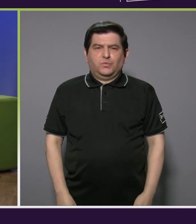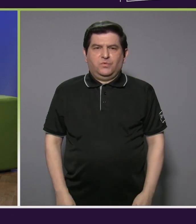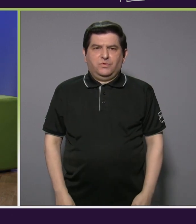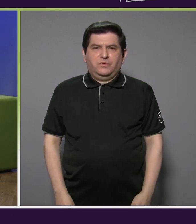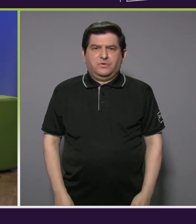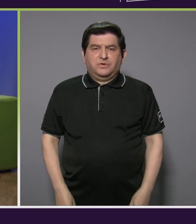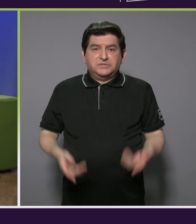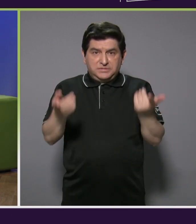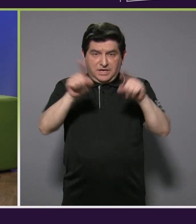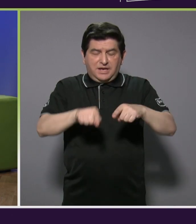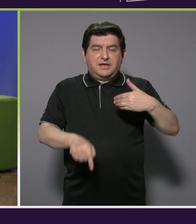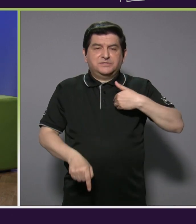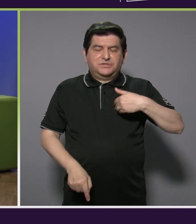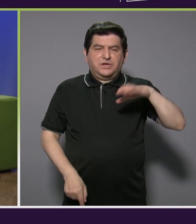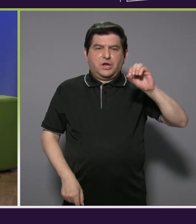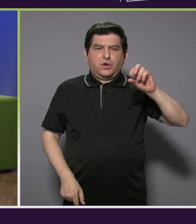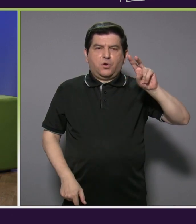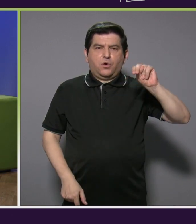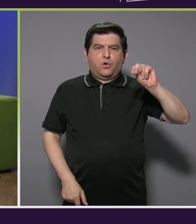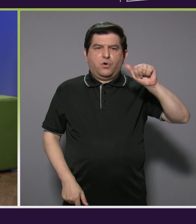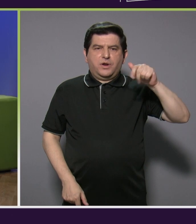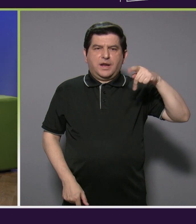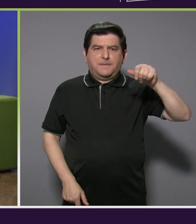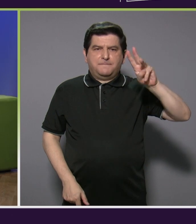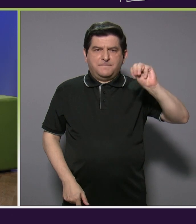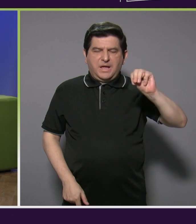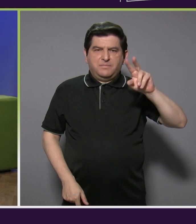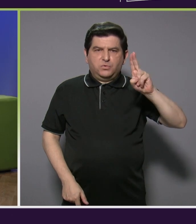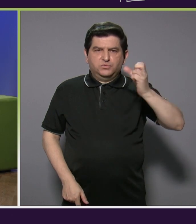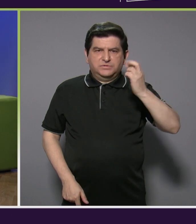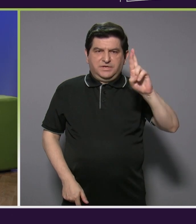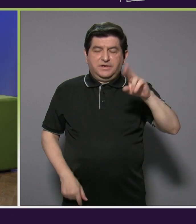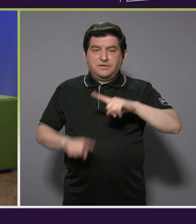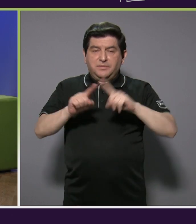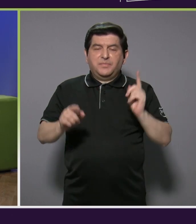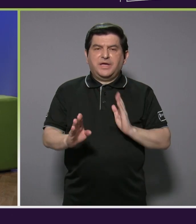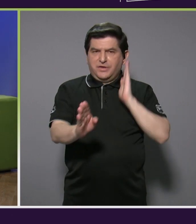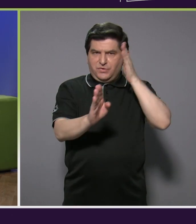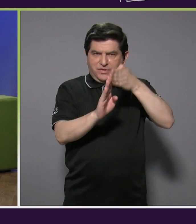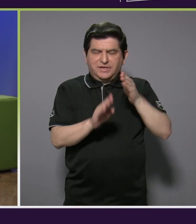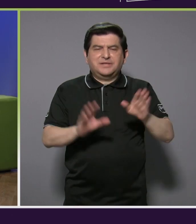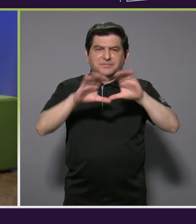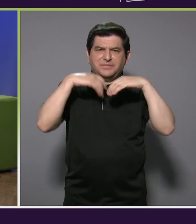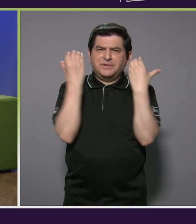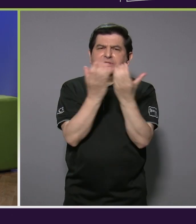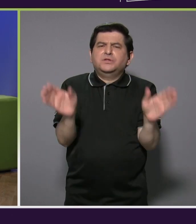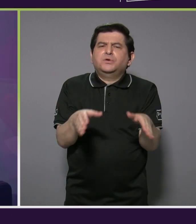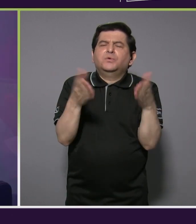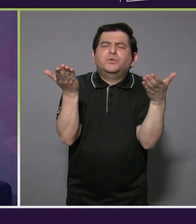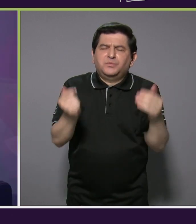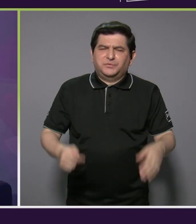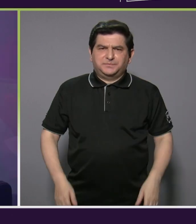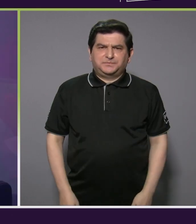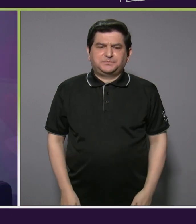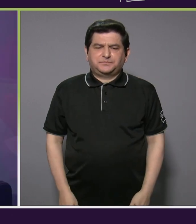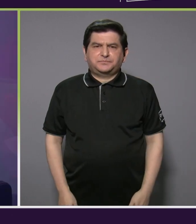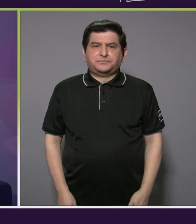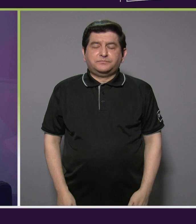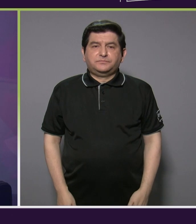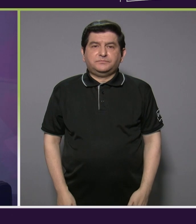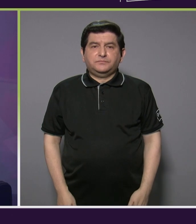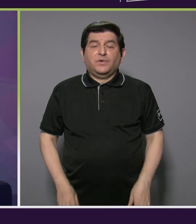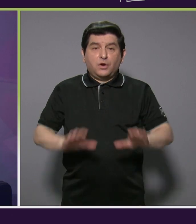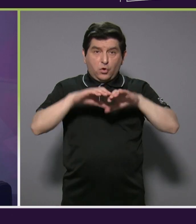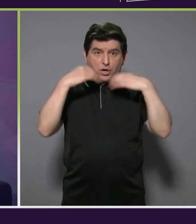De CONAPAM UCR, pero también cómo pueden contactarse directamente con el Consejo. Bueno, con el Consejo, ¿verdad?